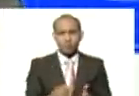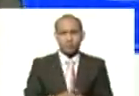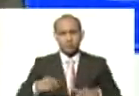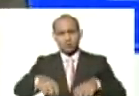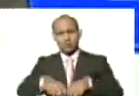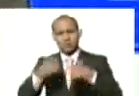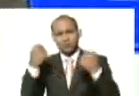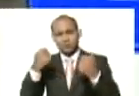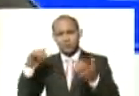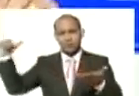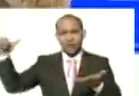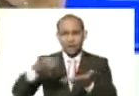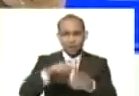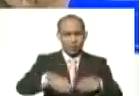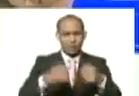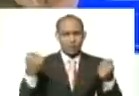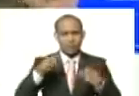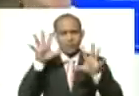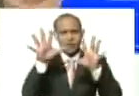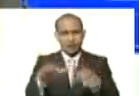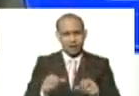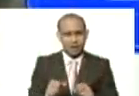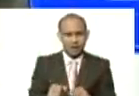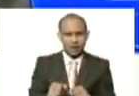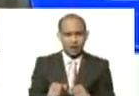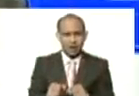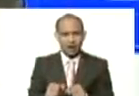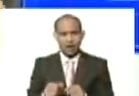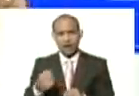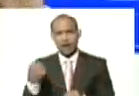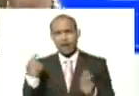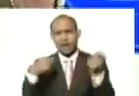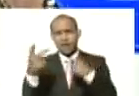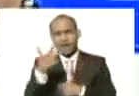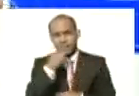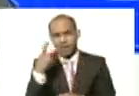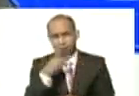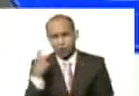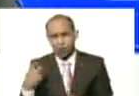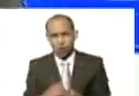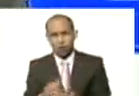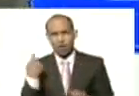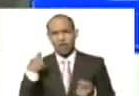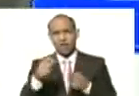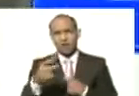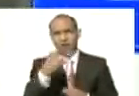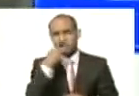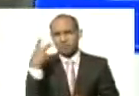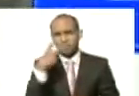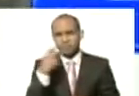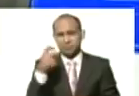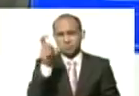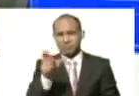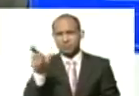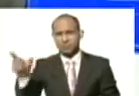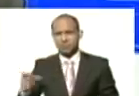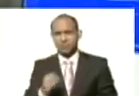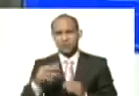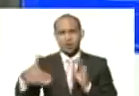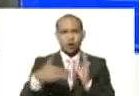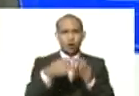destrucción de pistas, captura de alijos de droga, captura de narcotraficantes, contra